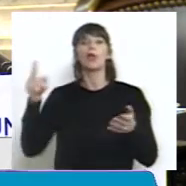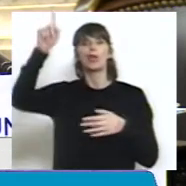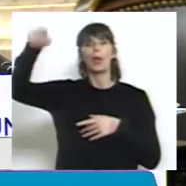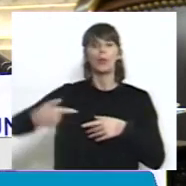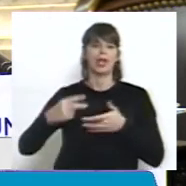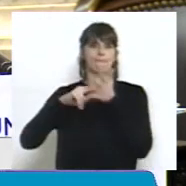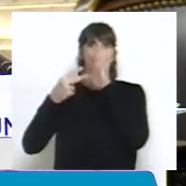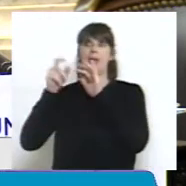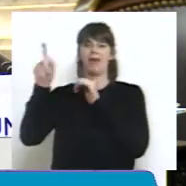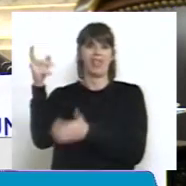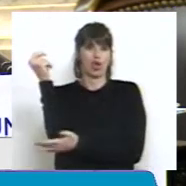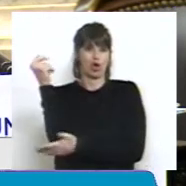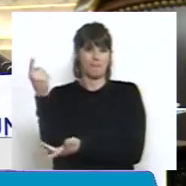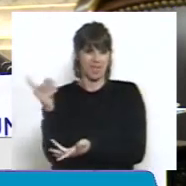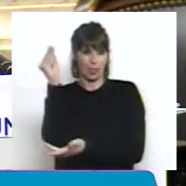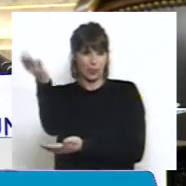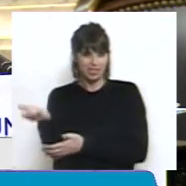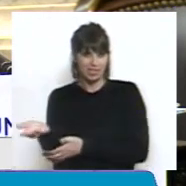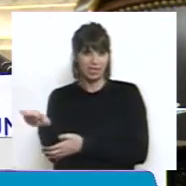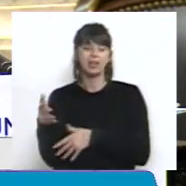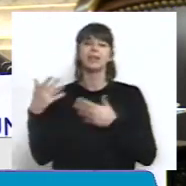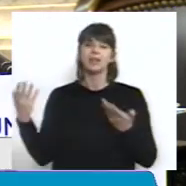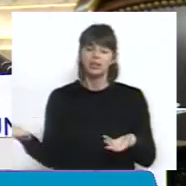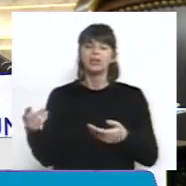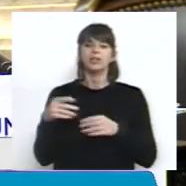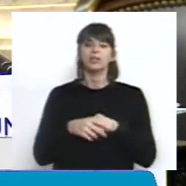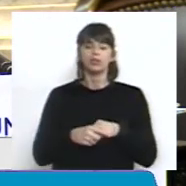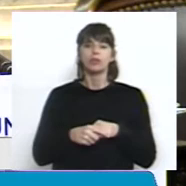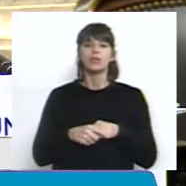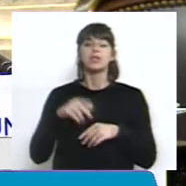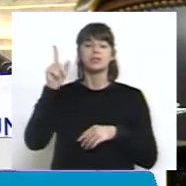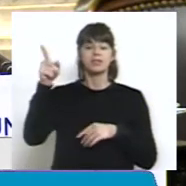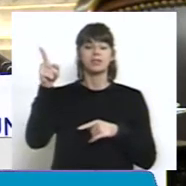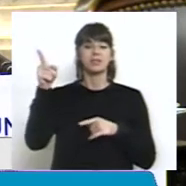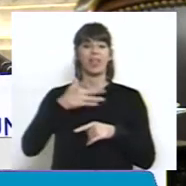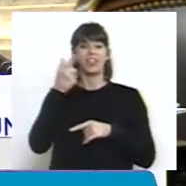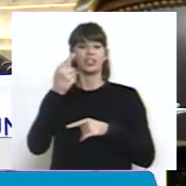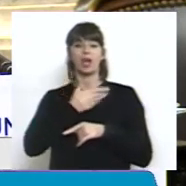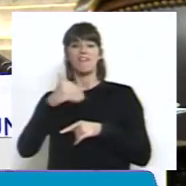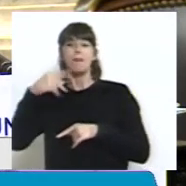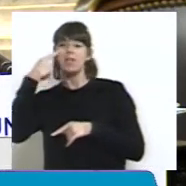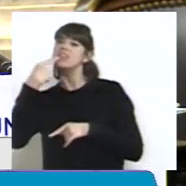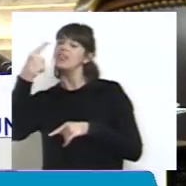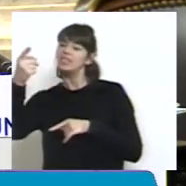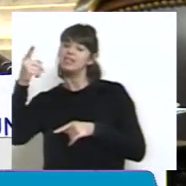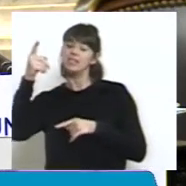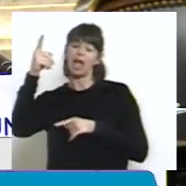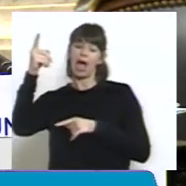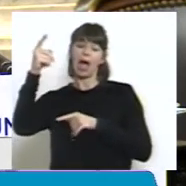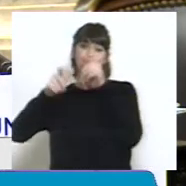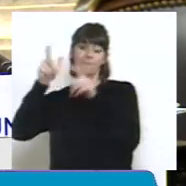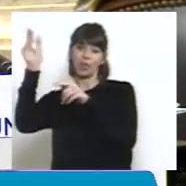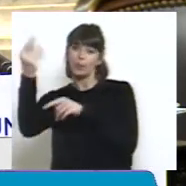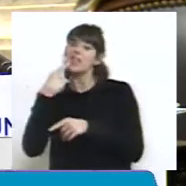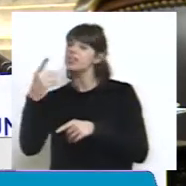recalado. Lagarde le dice a los brasileros que tienen que hacer esfuerzos para recomponer la situación fiscal